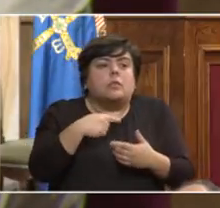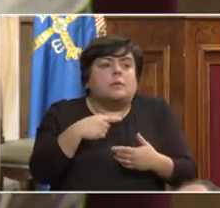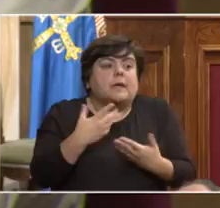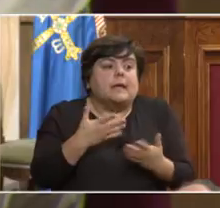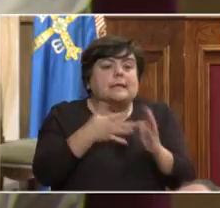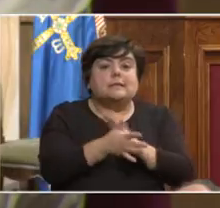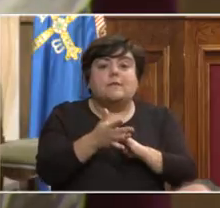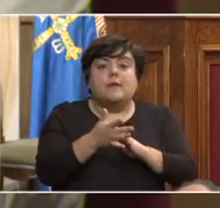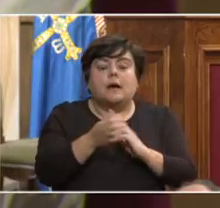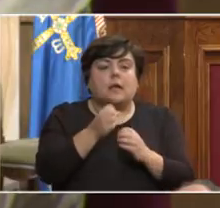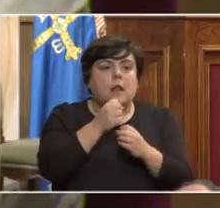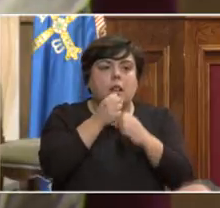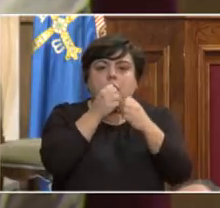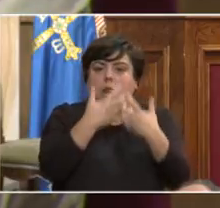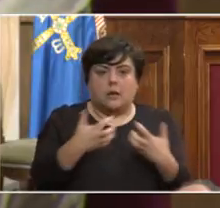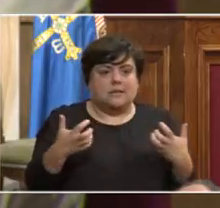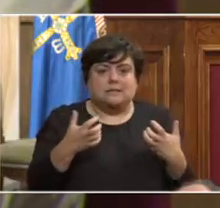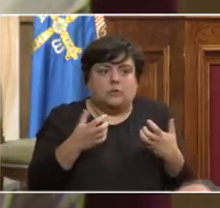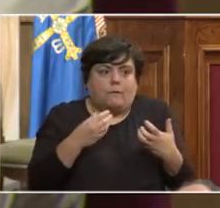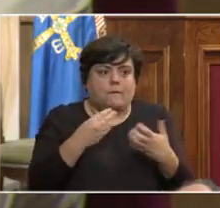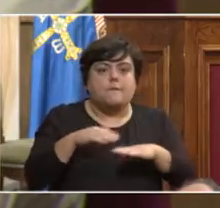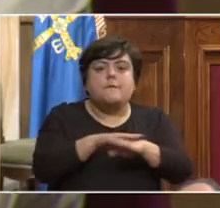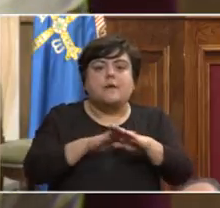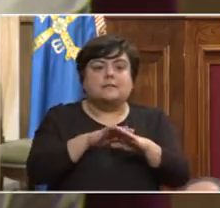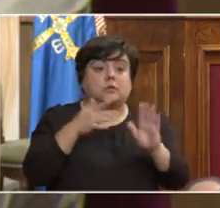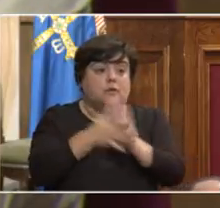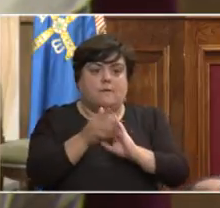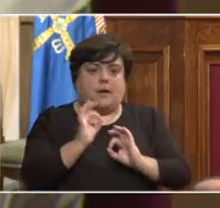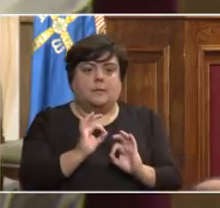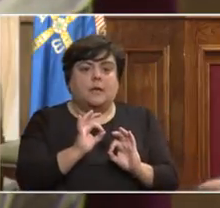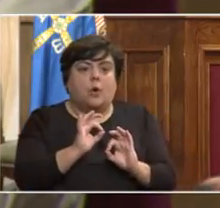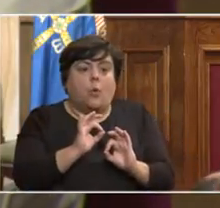el argumento básico siempre es el mismo. Es una pequeña,